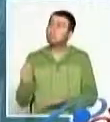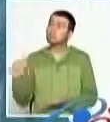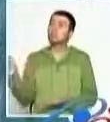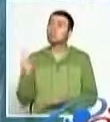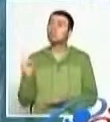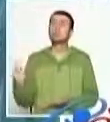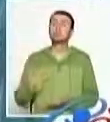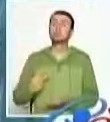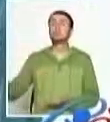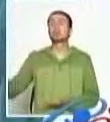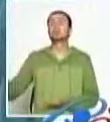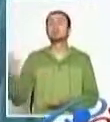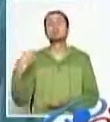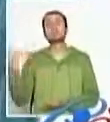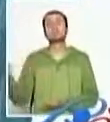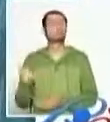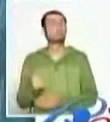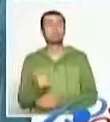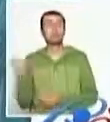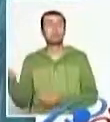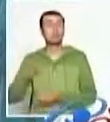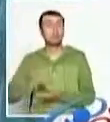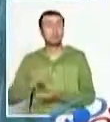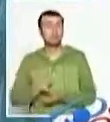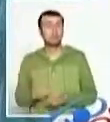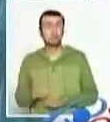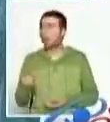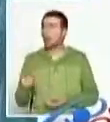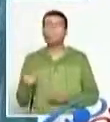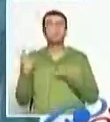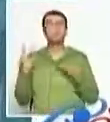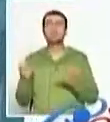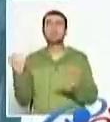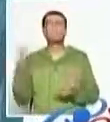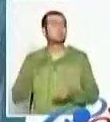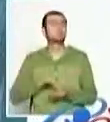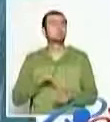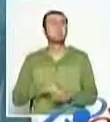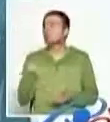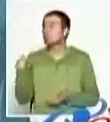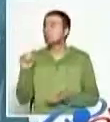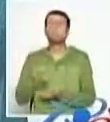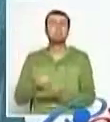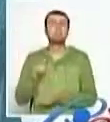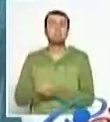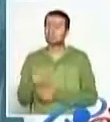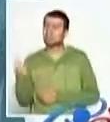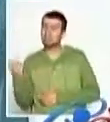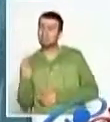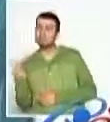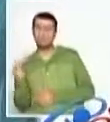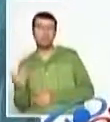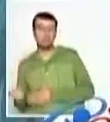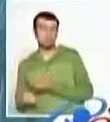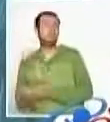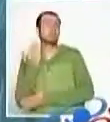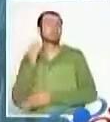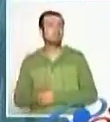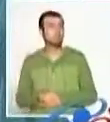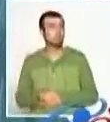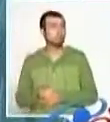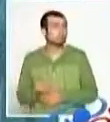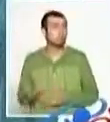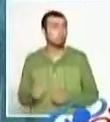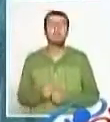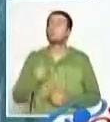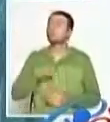los llamamos, ¿cómo siguen? ¿Cómo están? No, nosotros no queremos volver porque la fórmula es la misma inicialmente. Nos ha pasado. Y les tenemos que